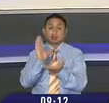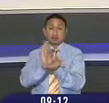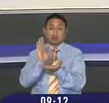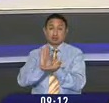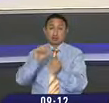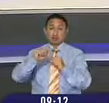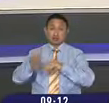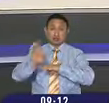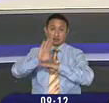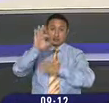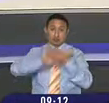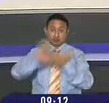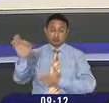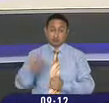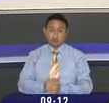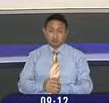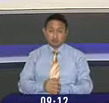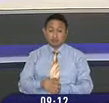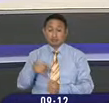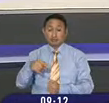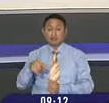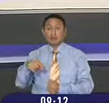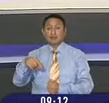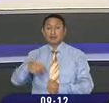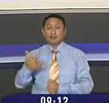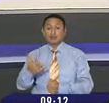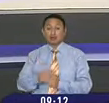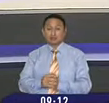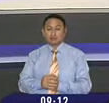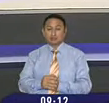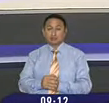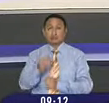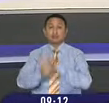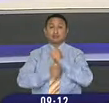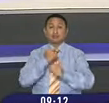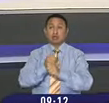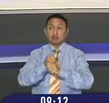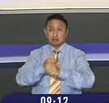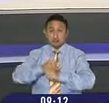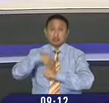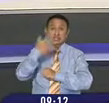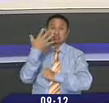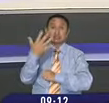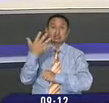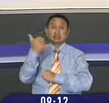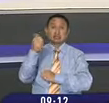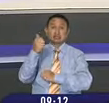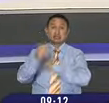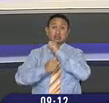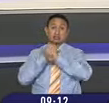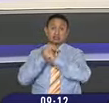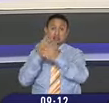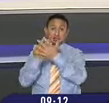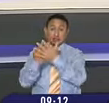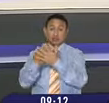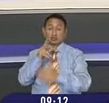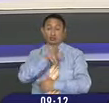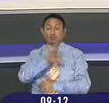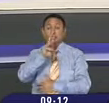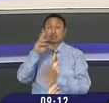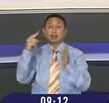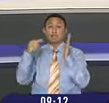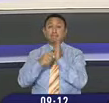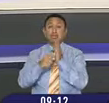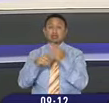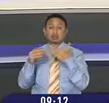Asamblea Nacional la semana pasada incrementan, amigos, penas de hasta 10 años de cárcel y con $36,000 de multas